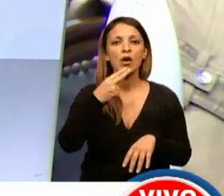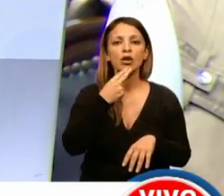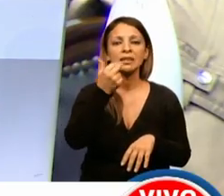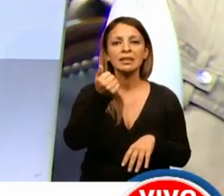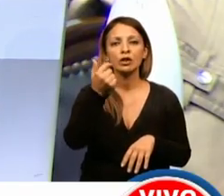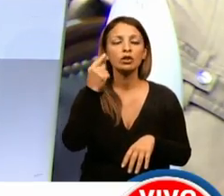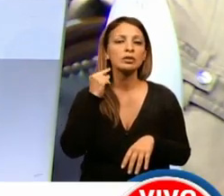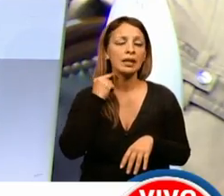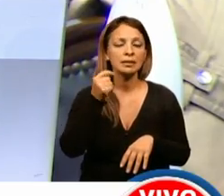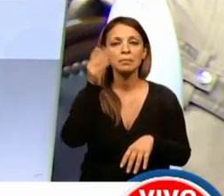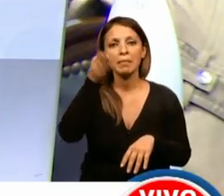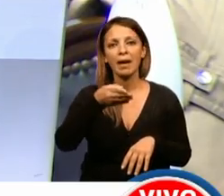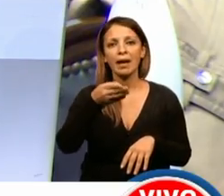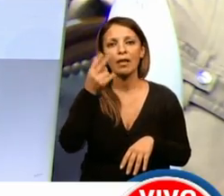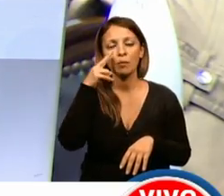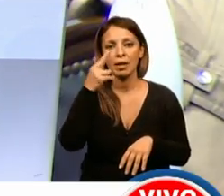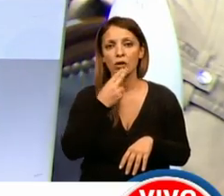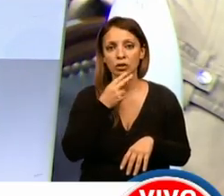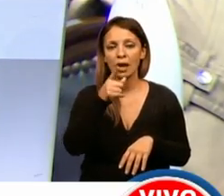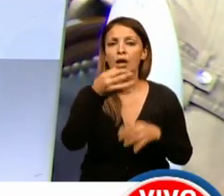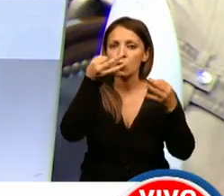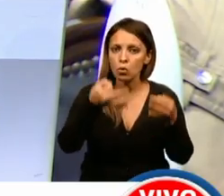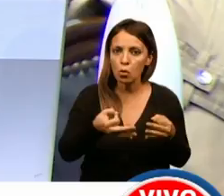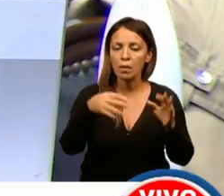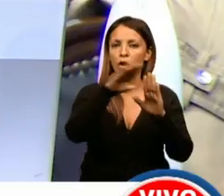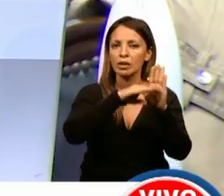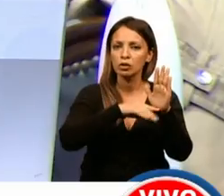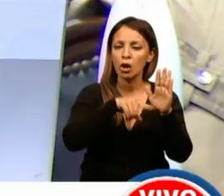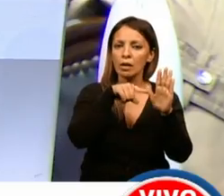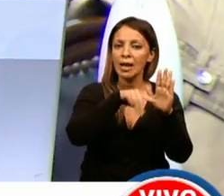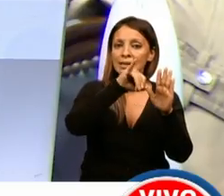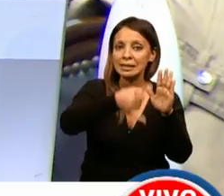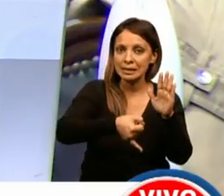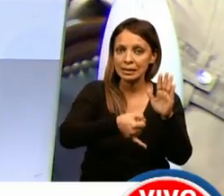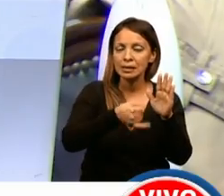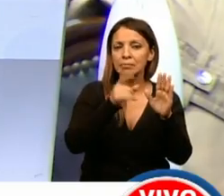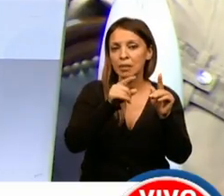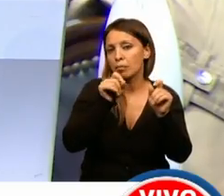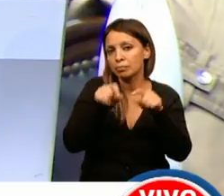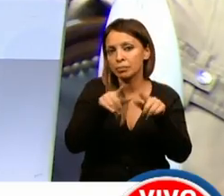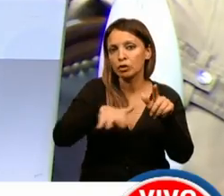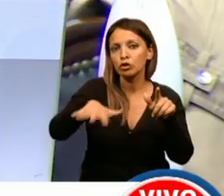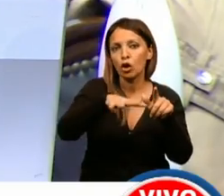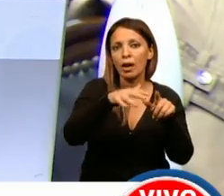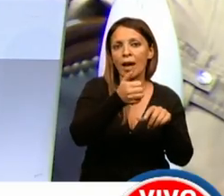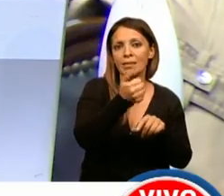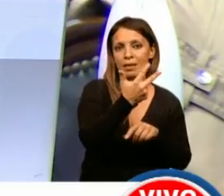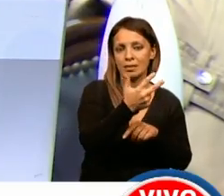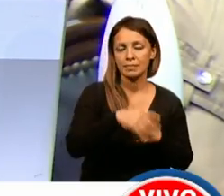2012 cumple con las condiciones equivalentes a la establecida para las zonas 3